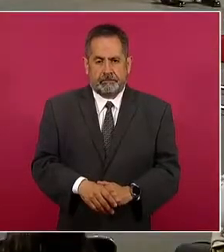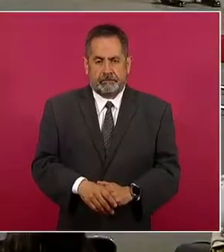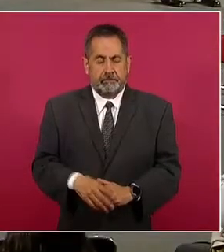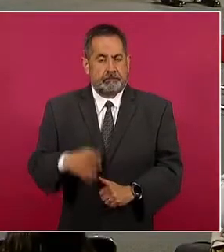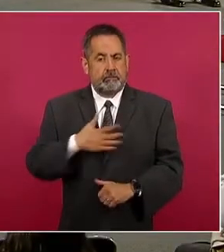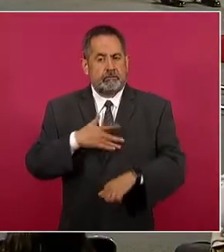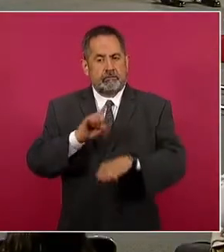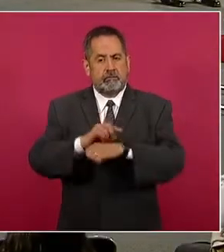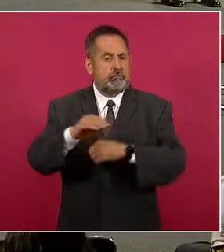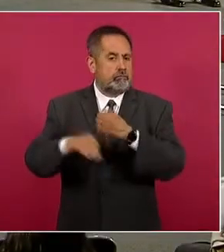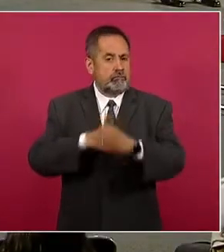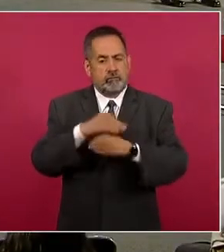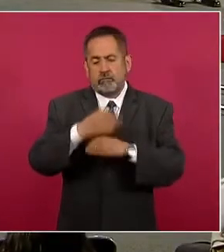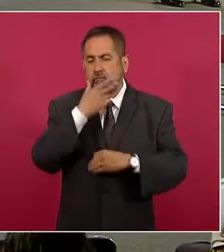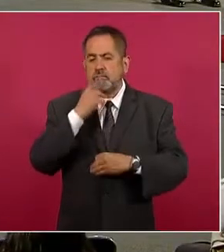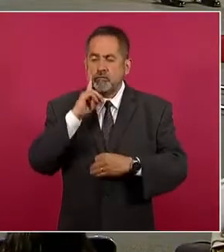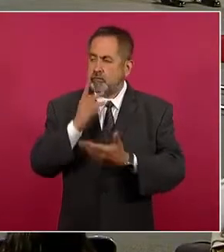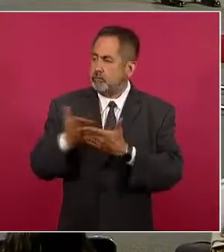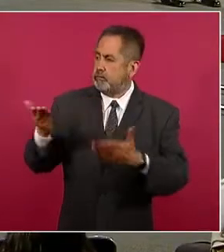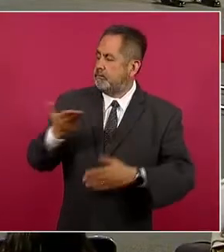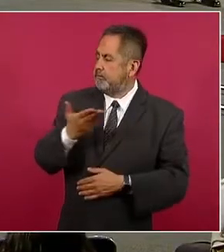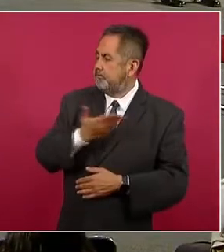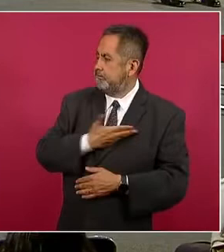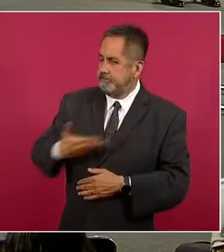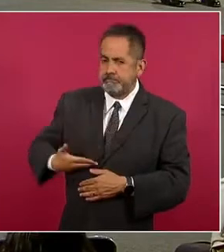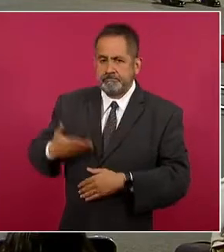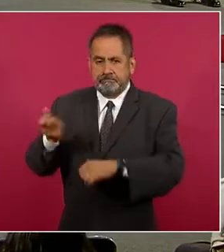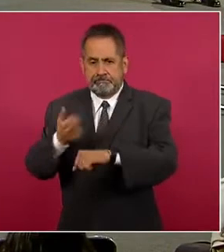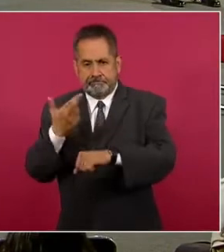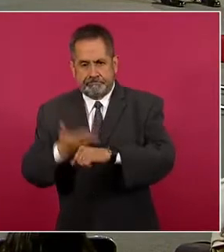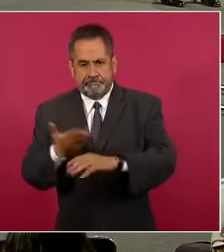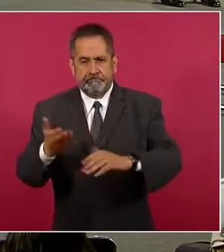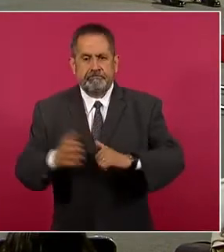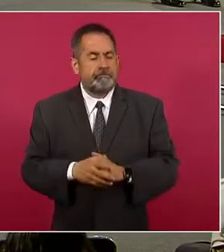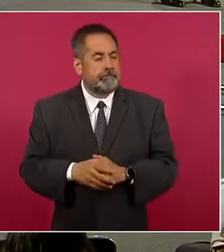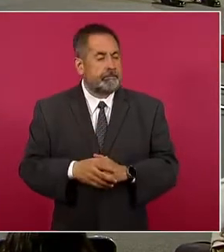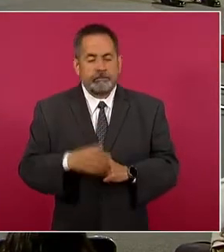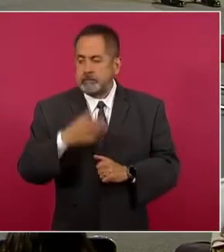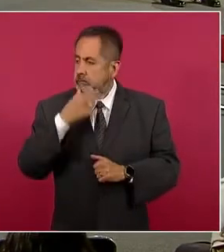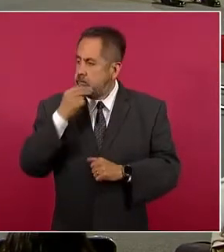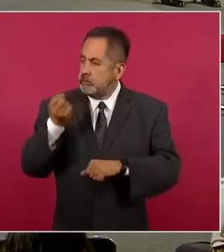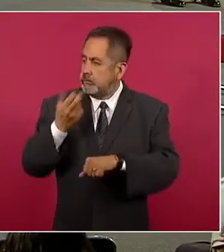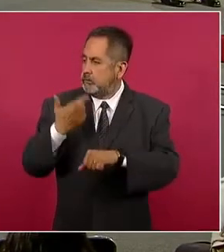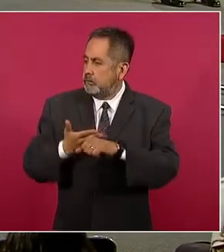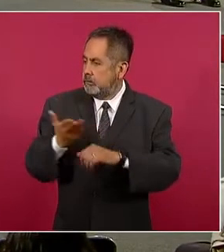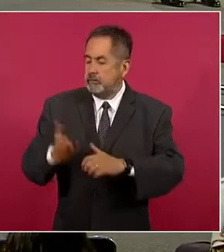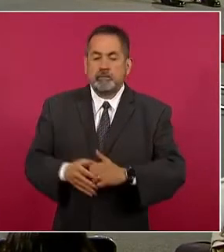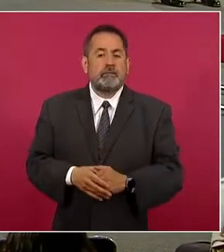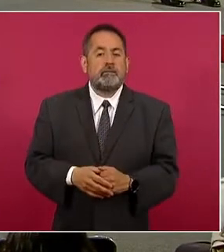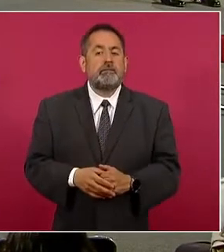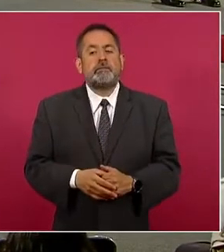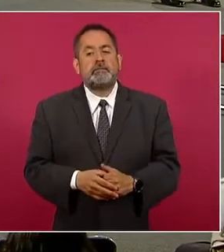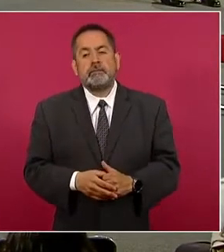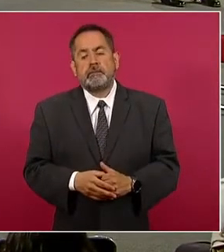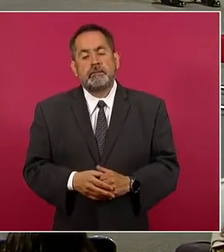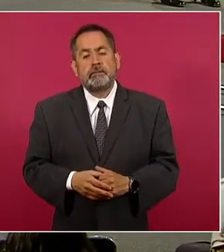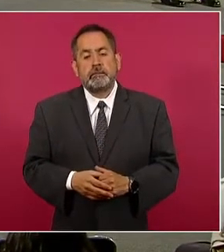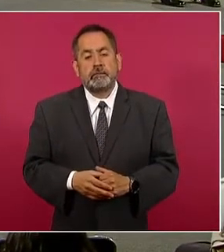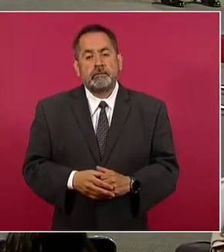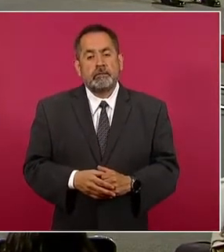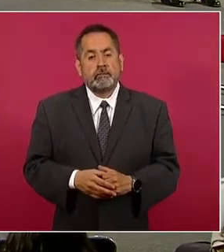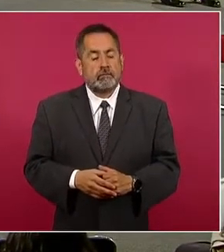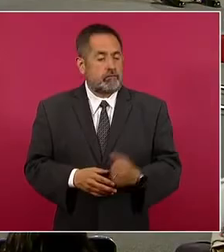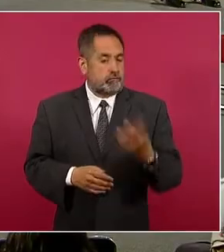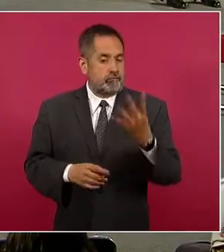Buenos días a todas y todos, señor presidente, señora secretaria, señor secretario. En sus cuatro